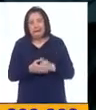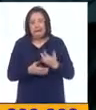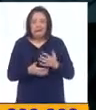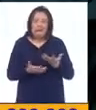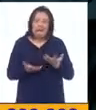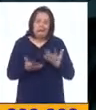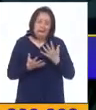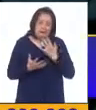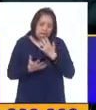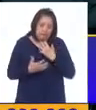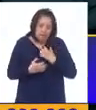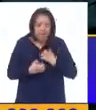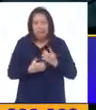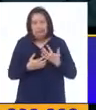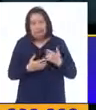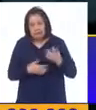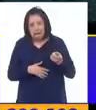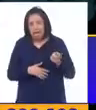arrepentido